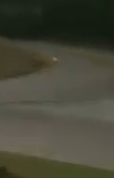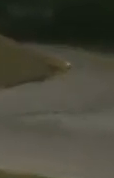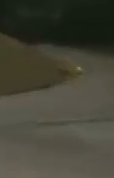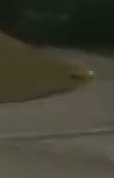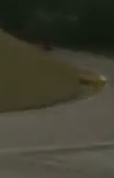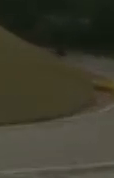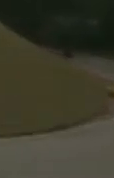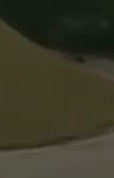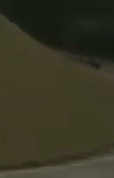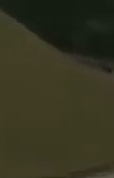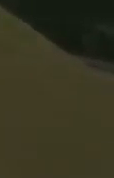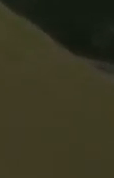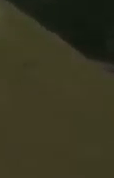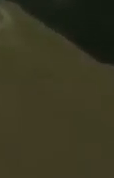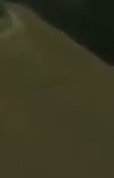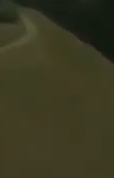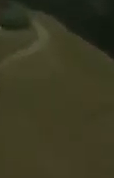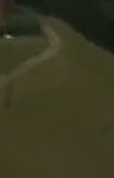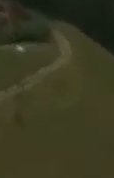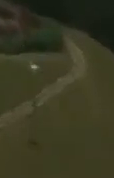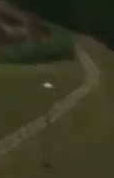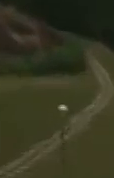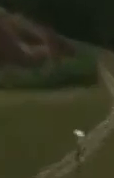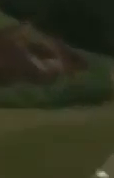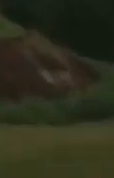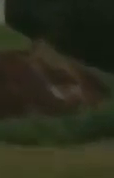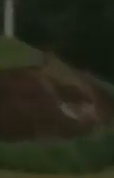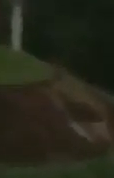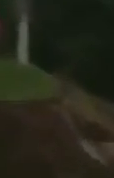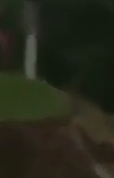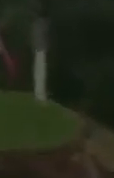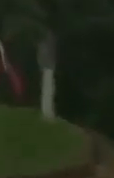las chiquitas están loquitas por él.